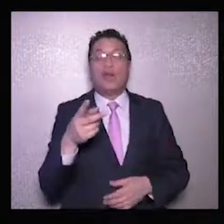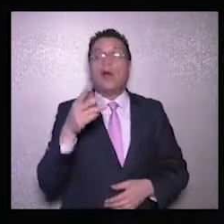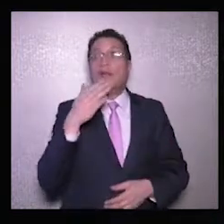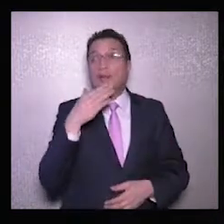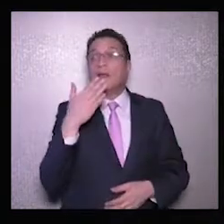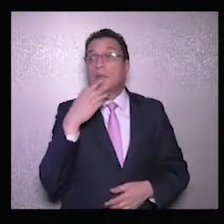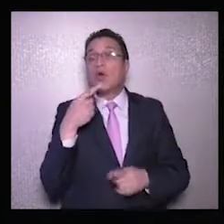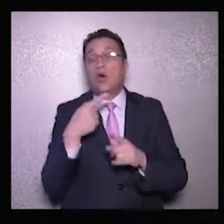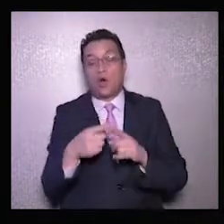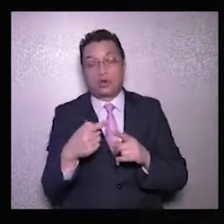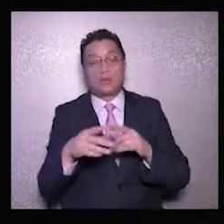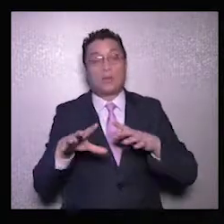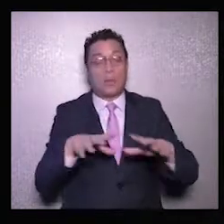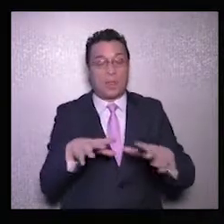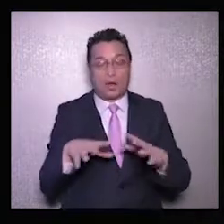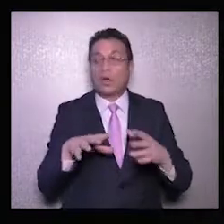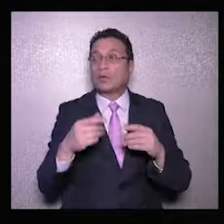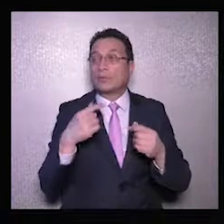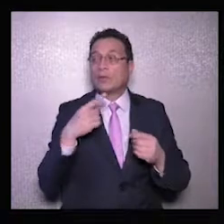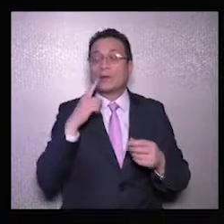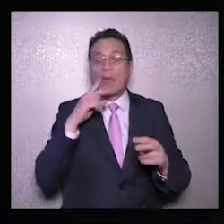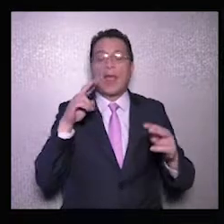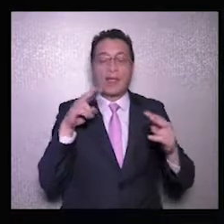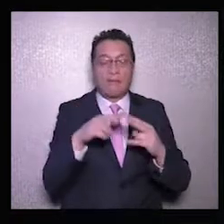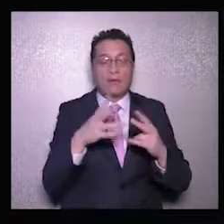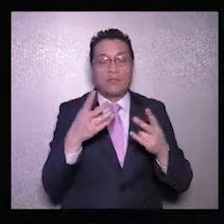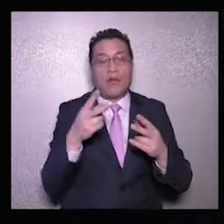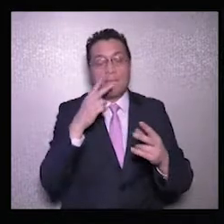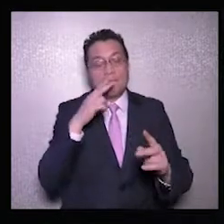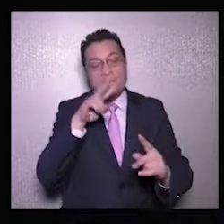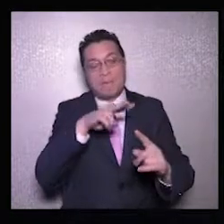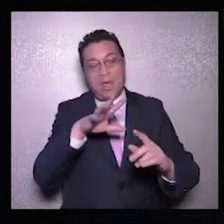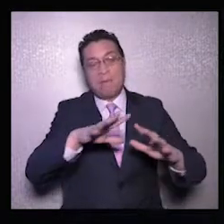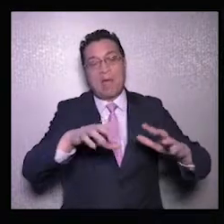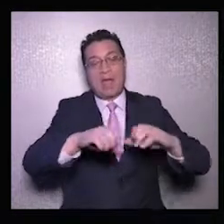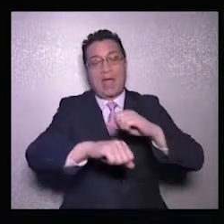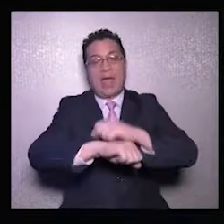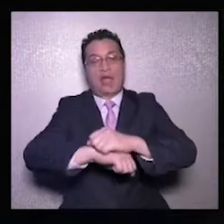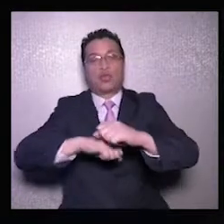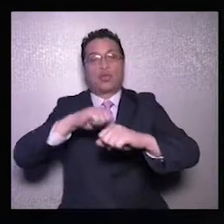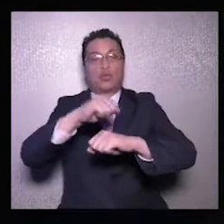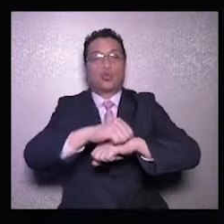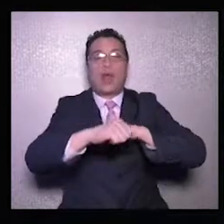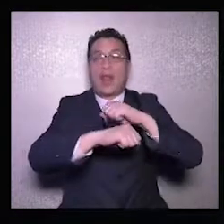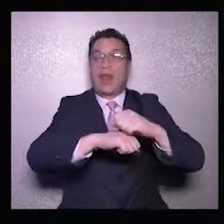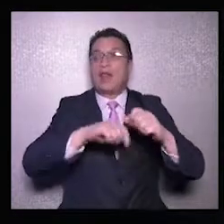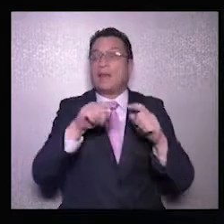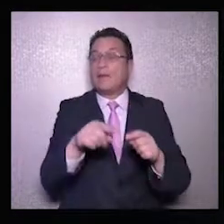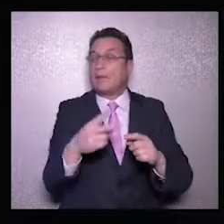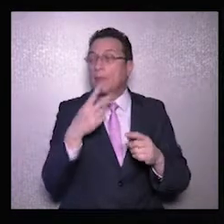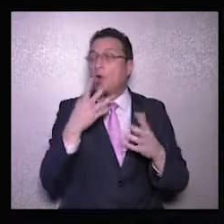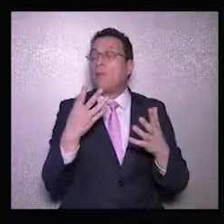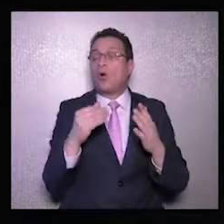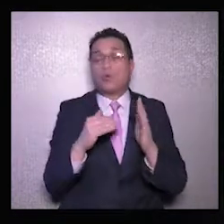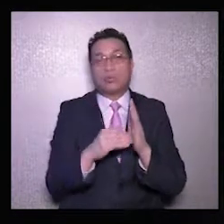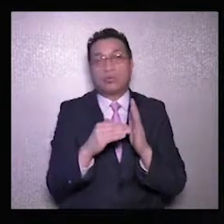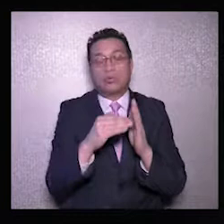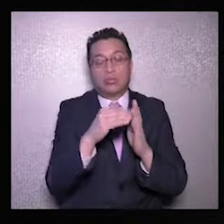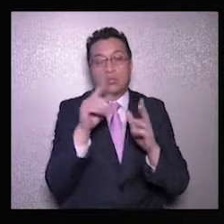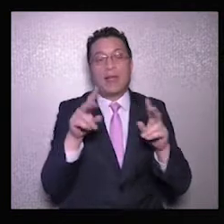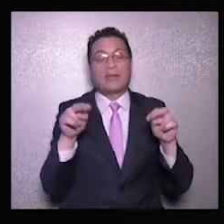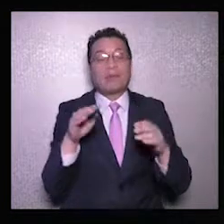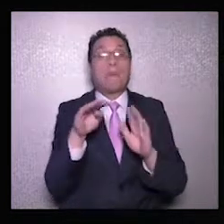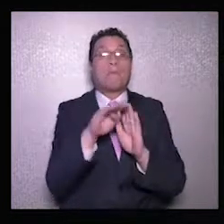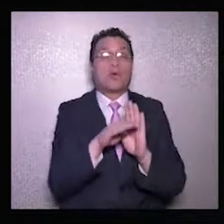otras aproximaciones que tienen que ver con una visión más estructural del sistema. ¿Cómo se priorizan estos temas en el programa? ¿Como